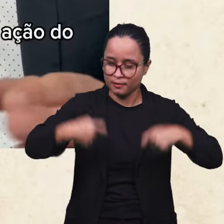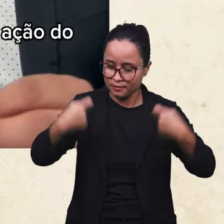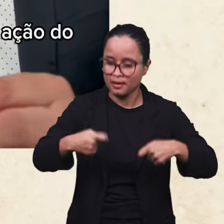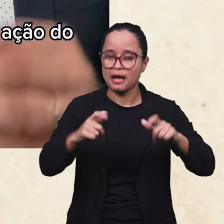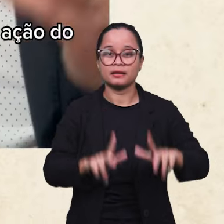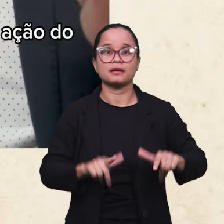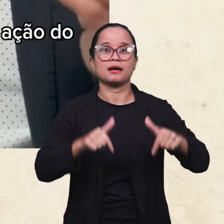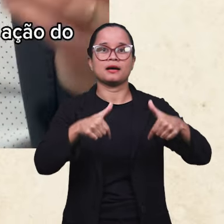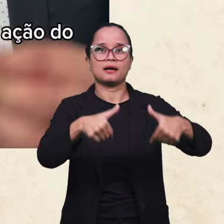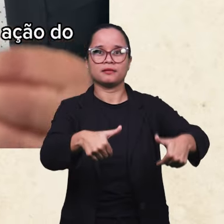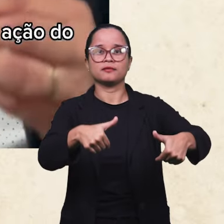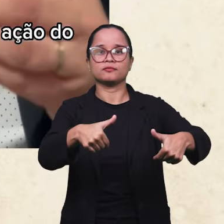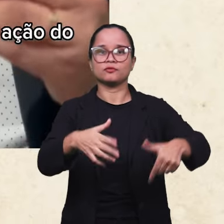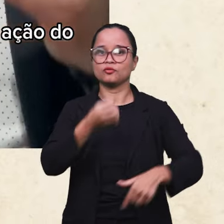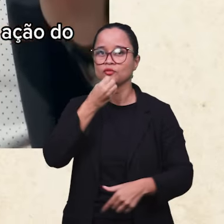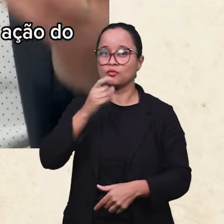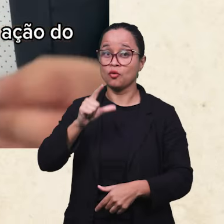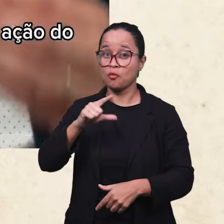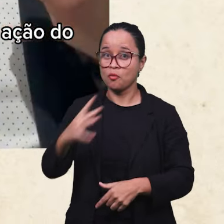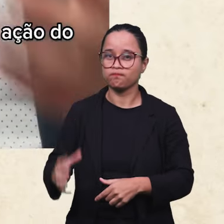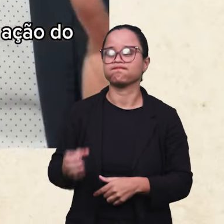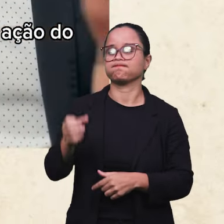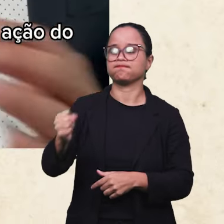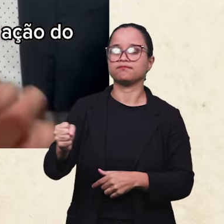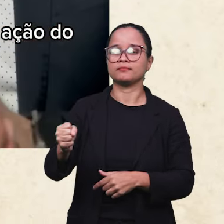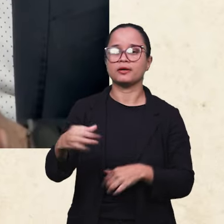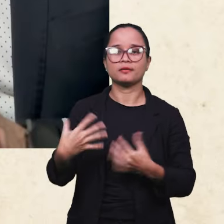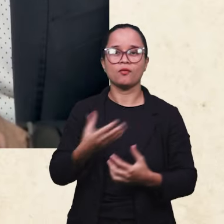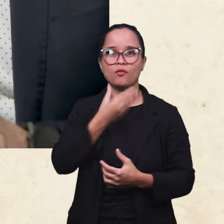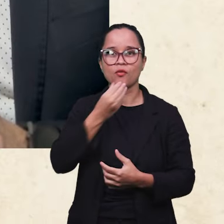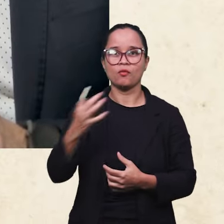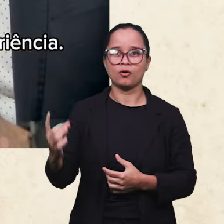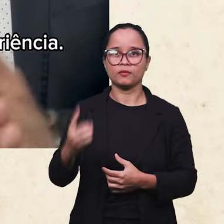abrigo, pero que necesita de la acción del buen pastor.